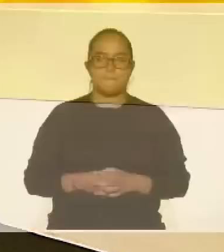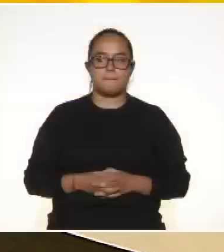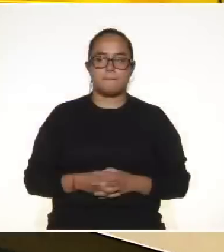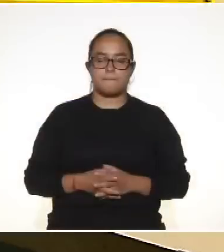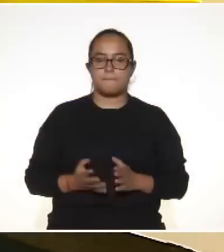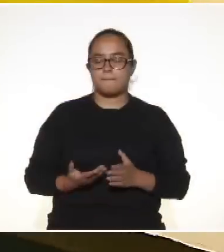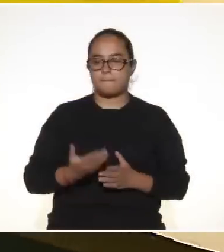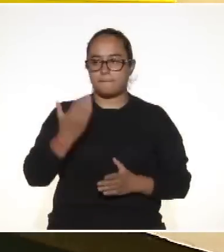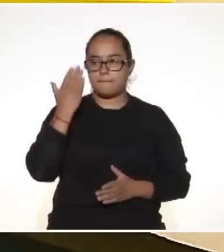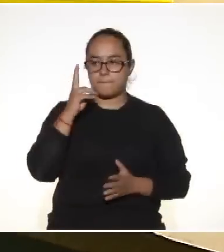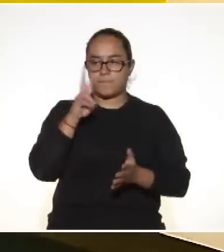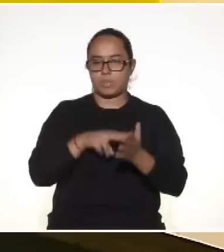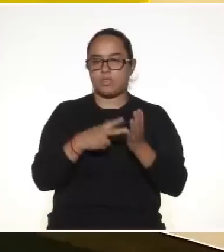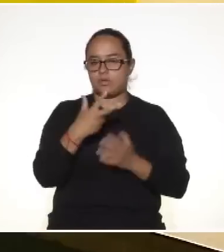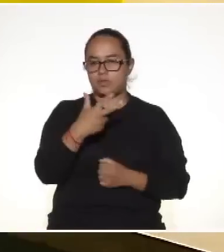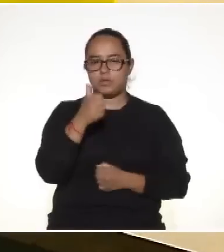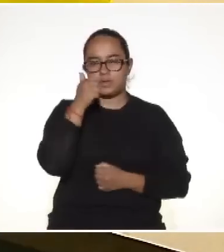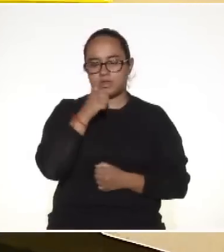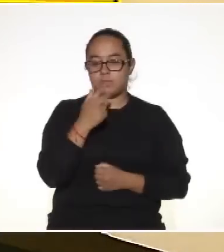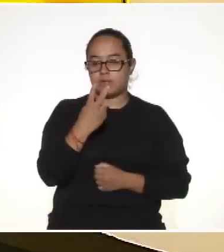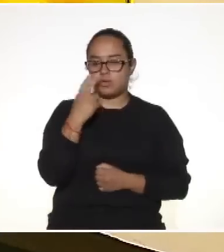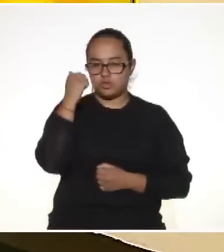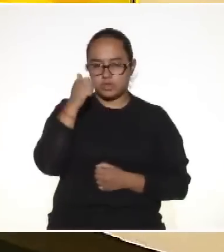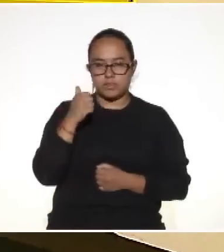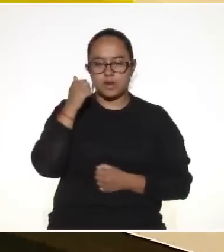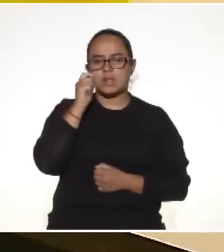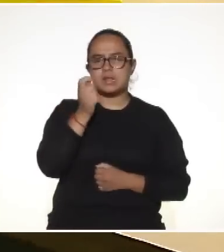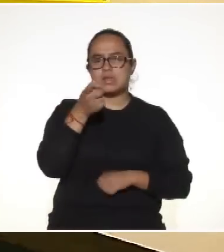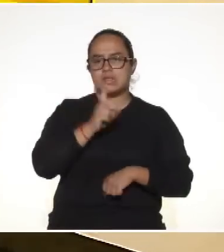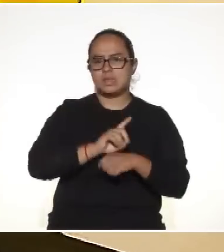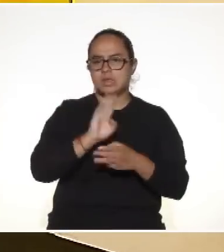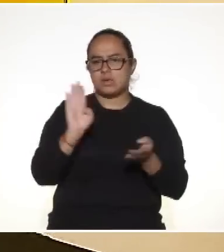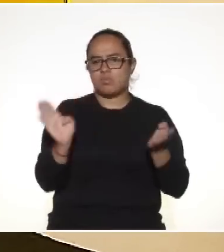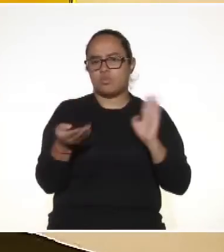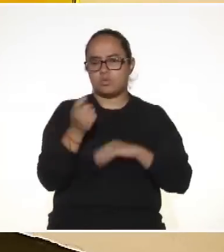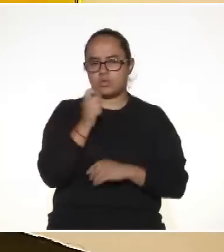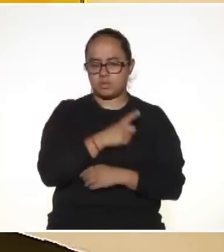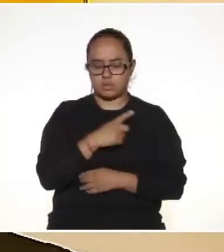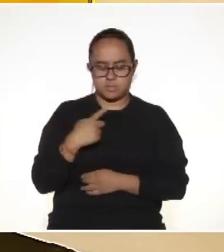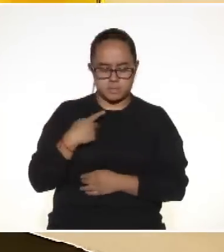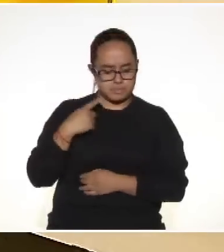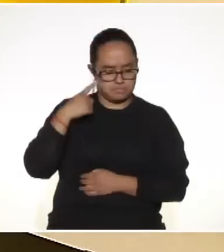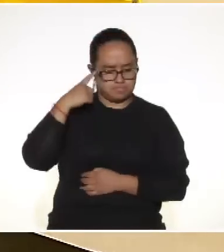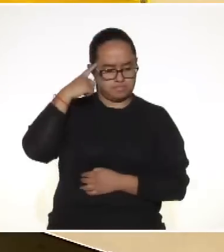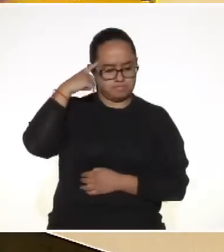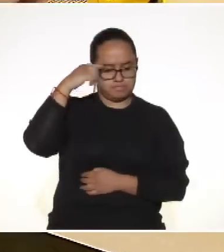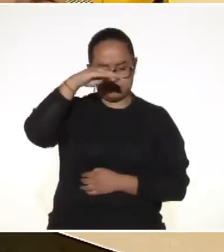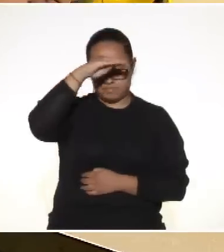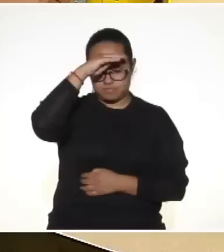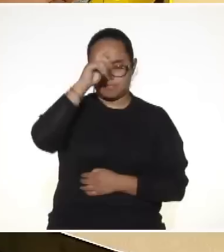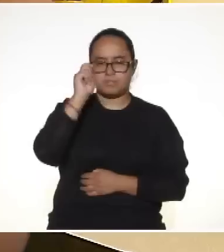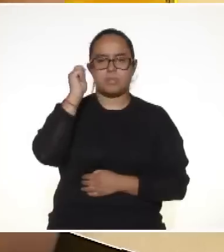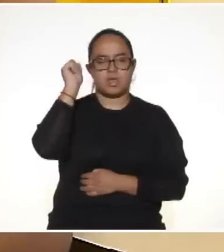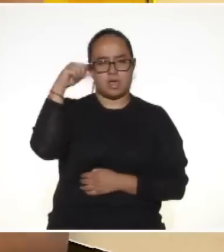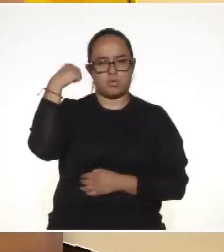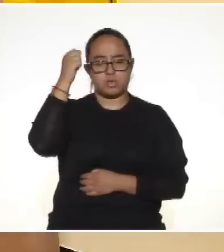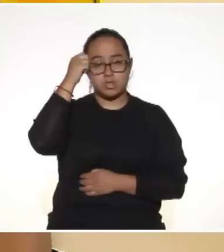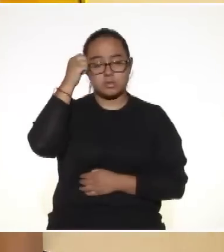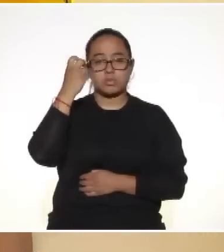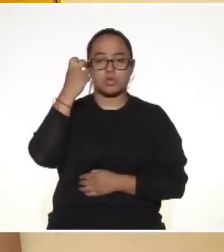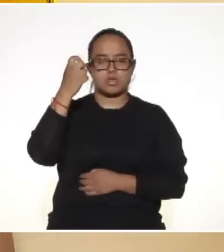Desde 2008, cada 2 de abril se conmemora el Día Mundial de Concienciación sobre el Autismo, una